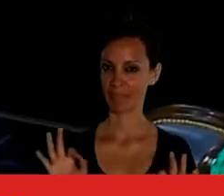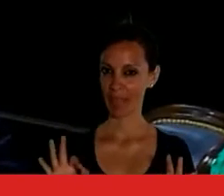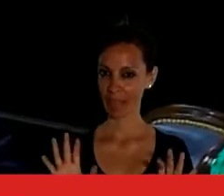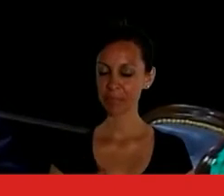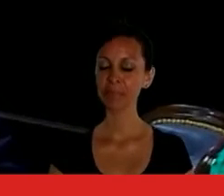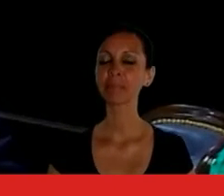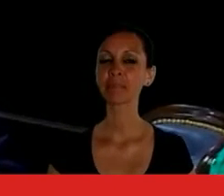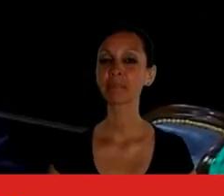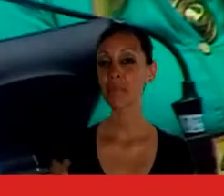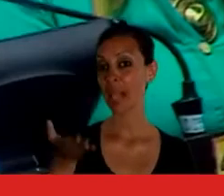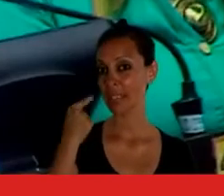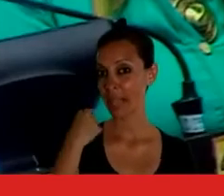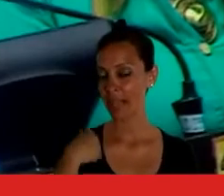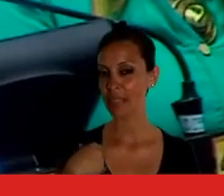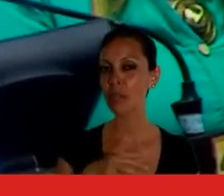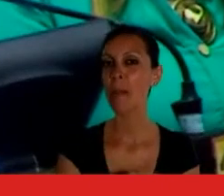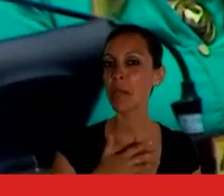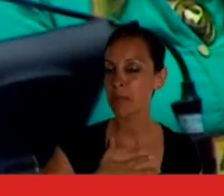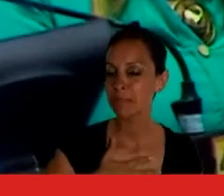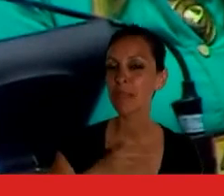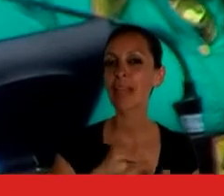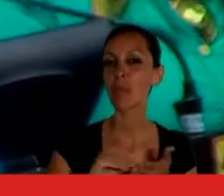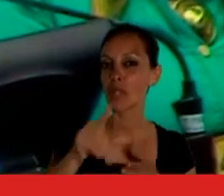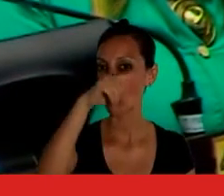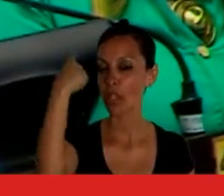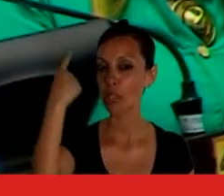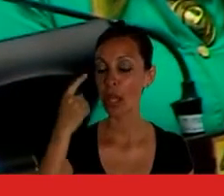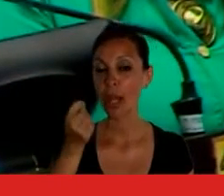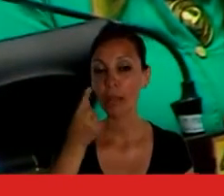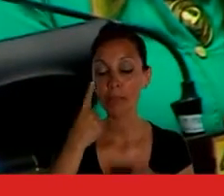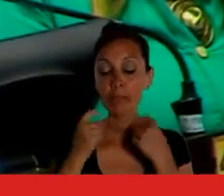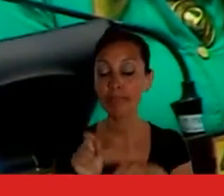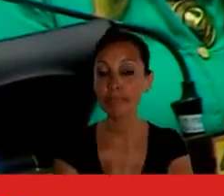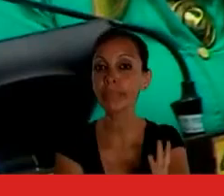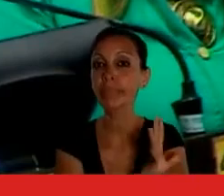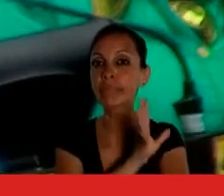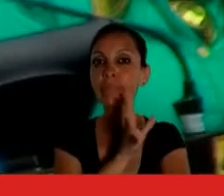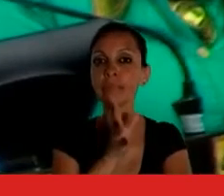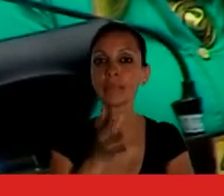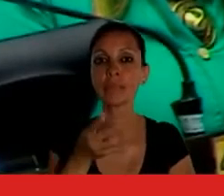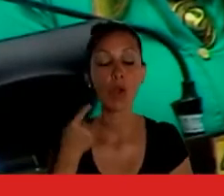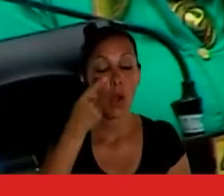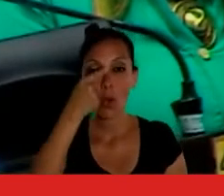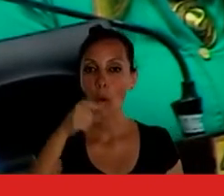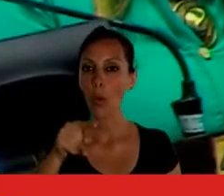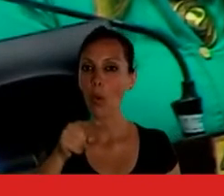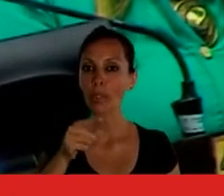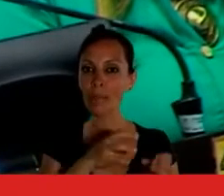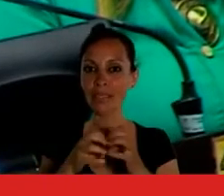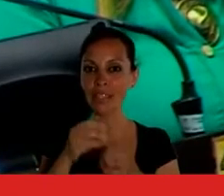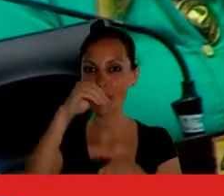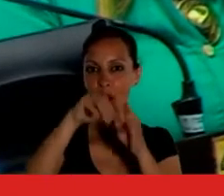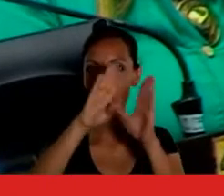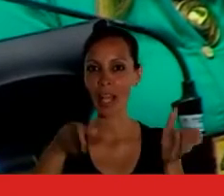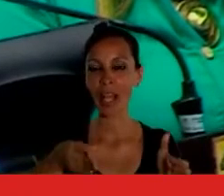Hace unos días un amigo mío, diputado nacional, se emocionó al ser la última sesión en el Congreso Nacional.